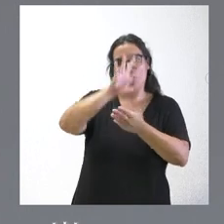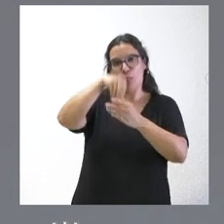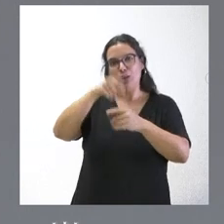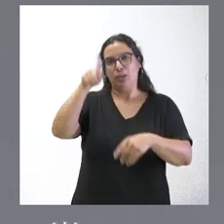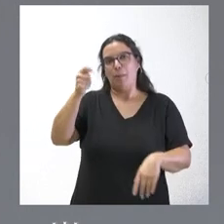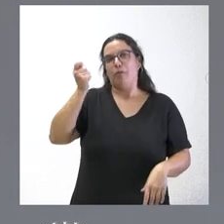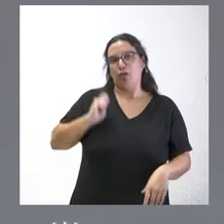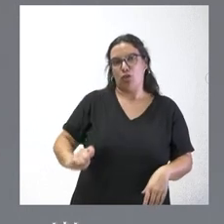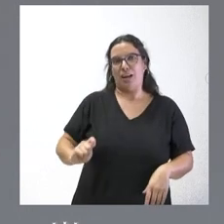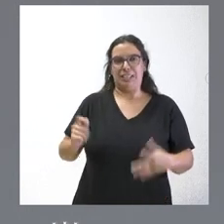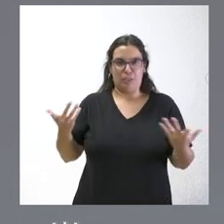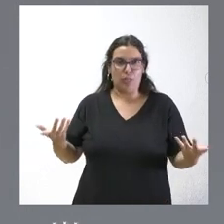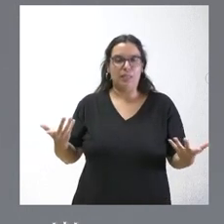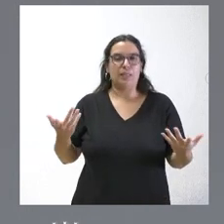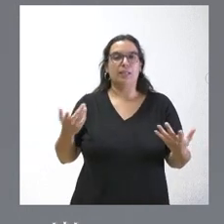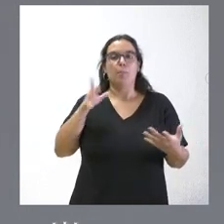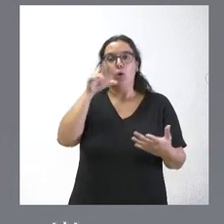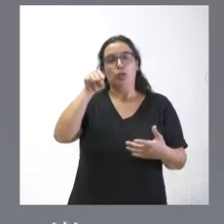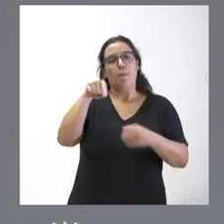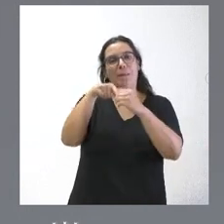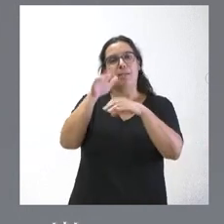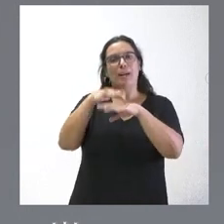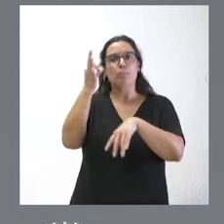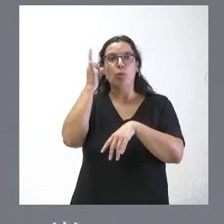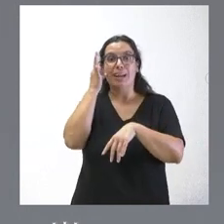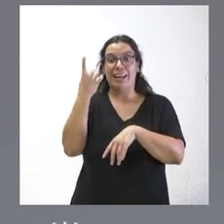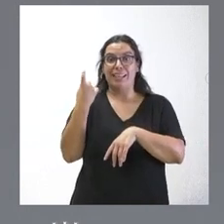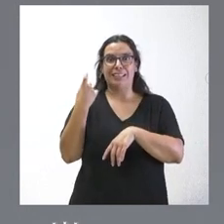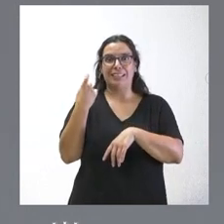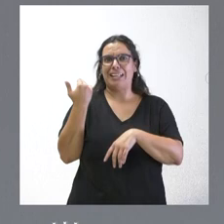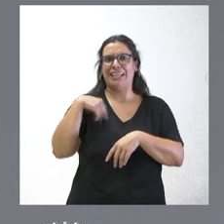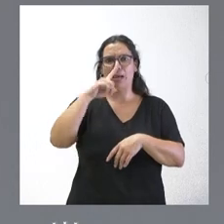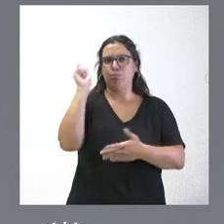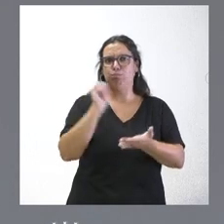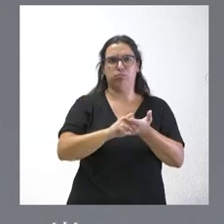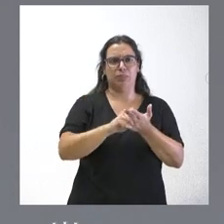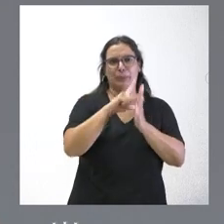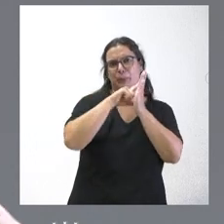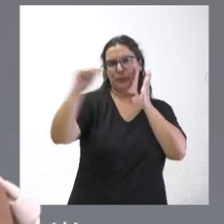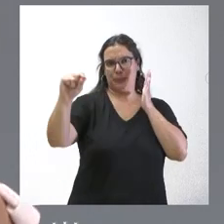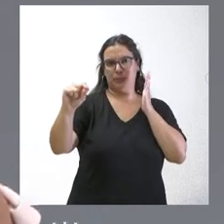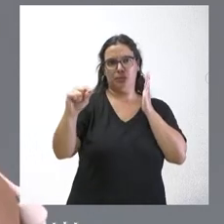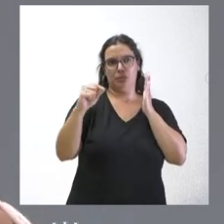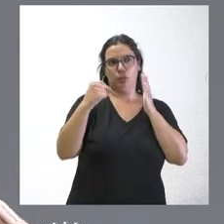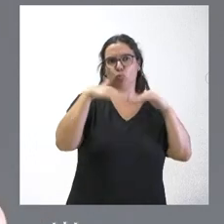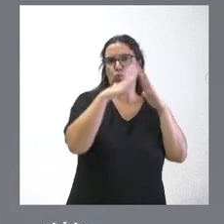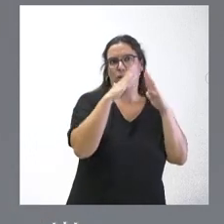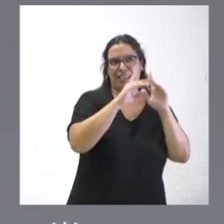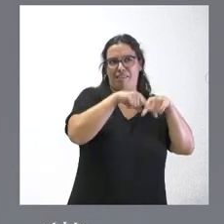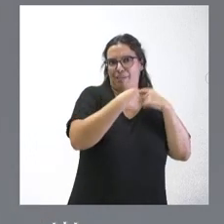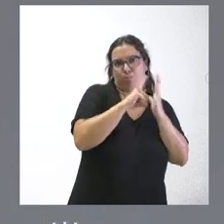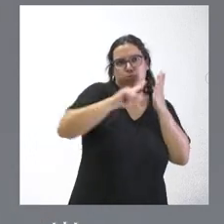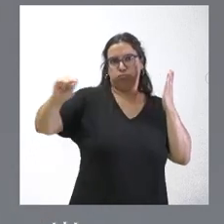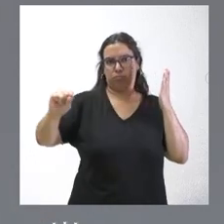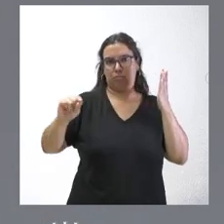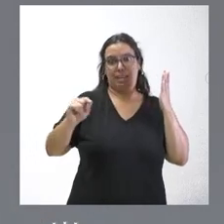esas plazas son para mujeres que necesitan salir rápidamente de su entorno que necesitan ese